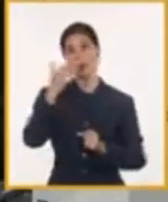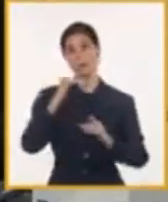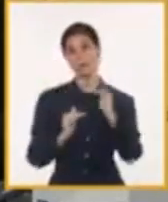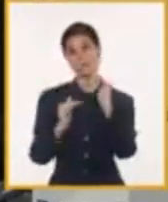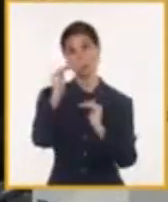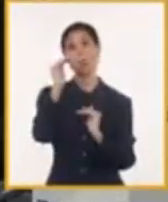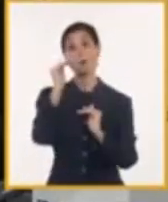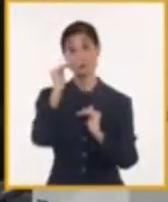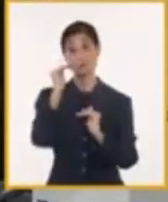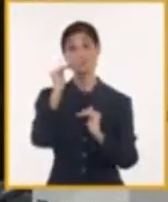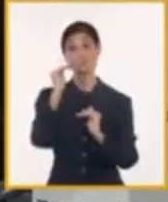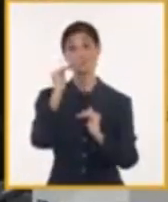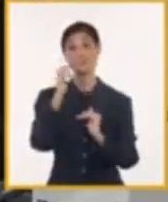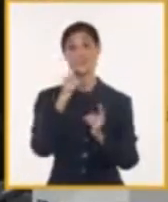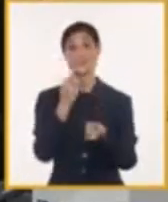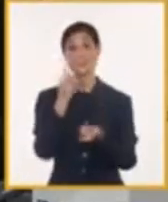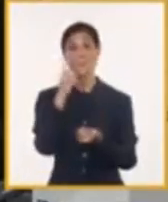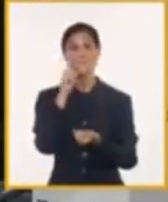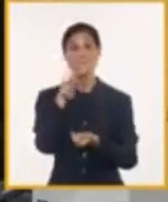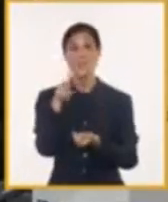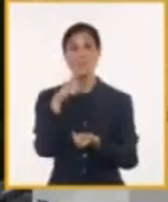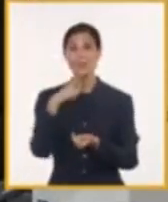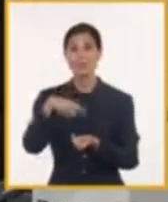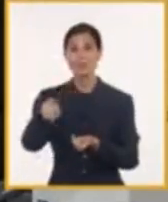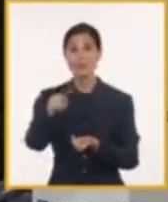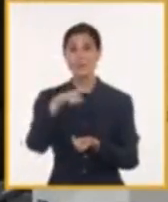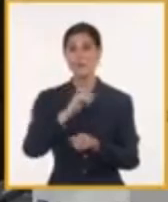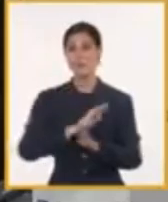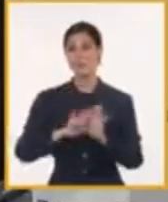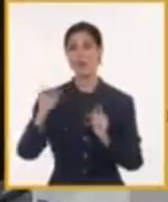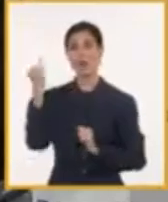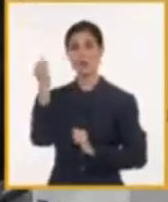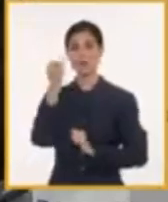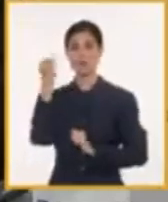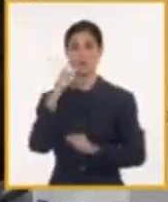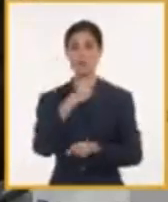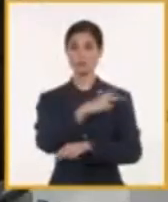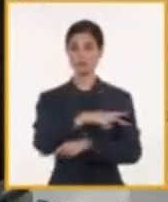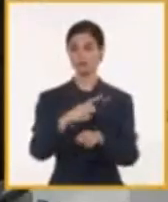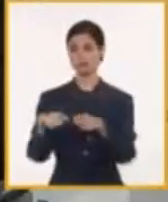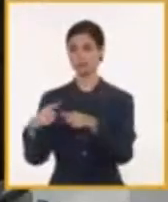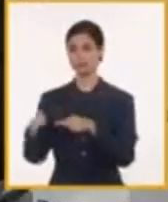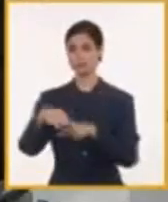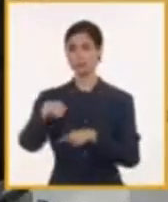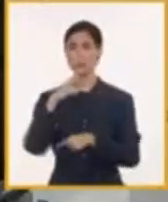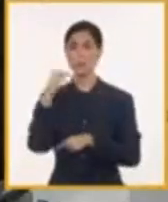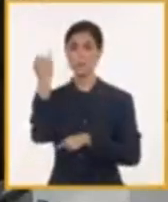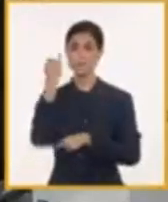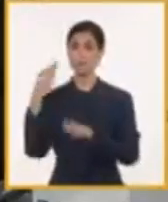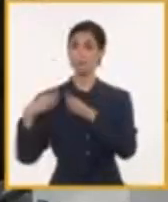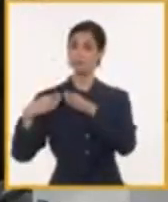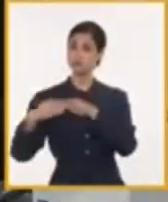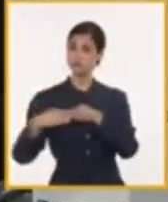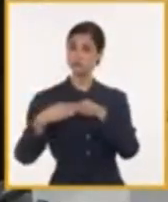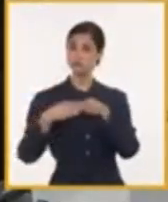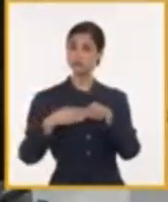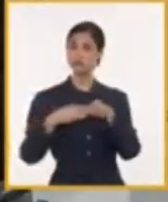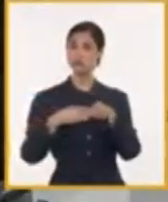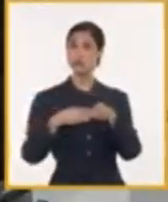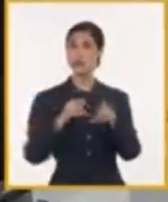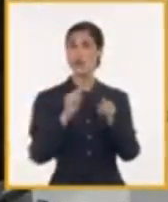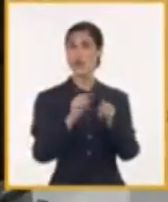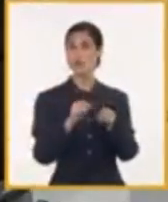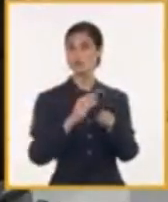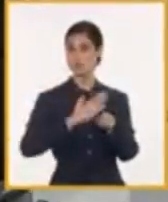independientemente, que tenemos que reconocer que en el mercado hoy internacional, la exportación de los principales rubros exportables